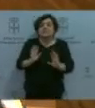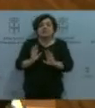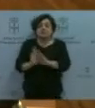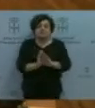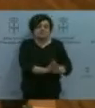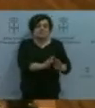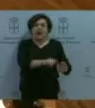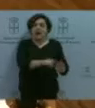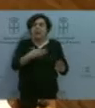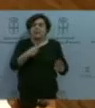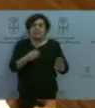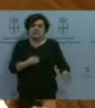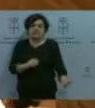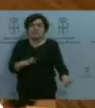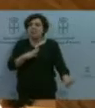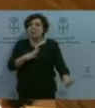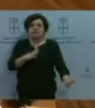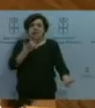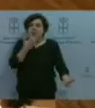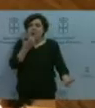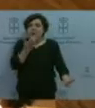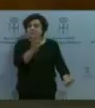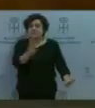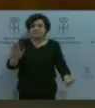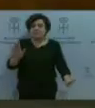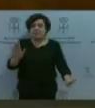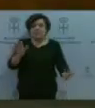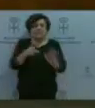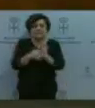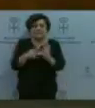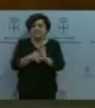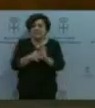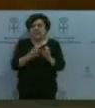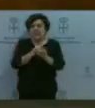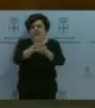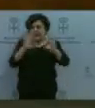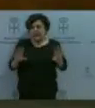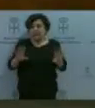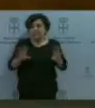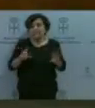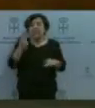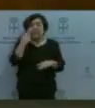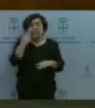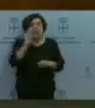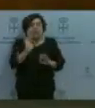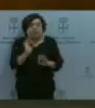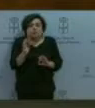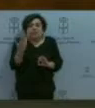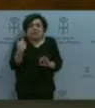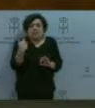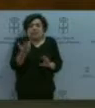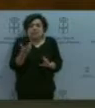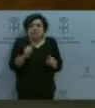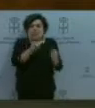de tener, pues yo creo que lo vamos a explicar perfectamente. Mire, aquí acabamos de ver un inicio de un debate en el que un diputado, el señor